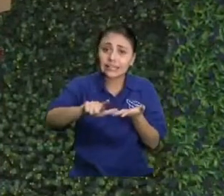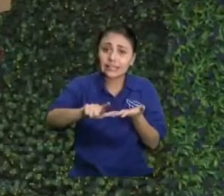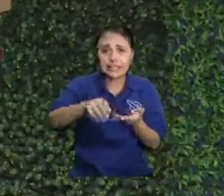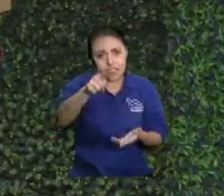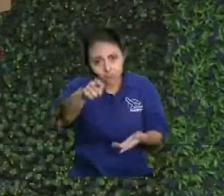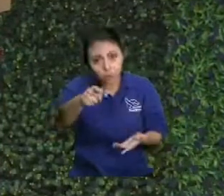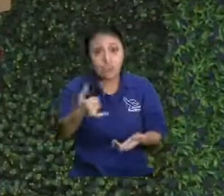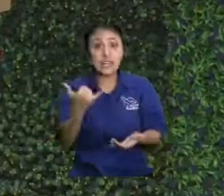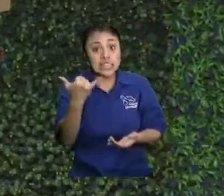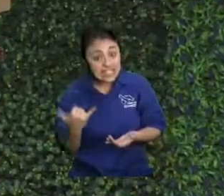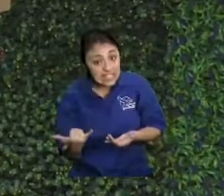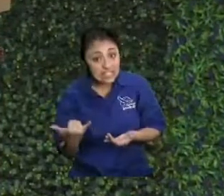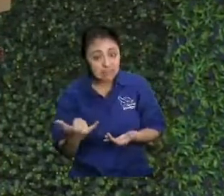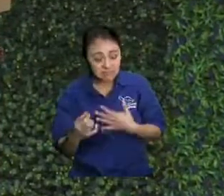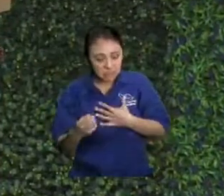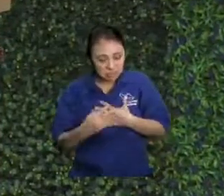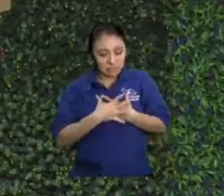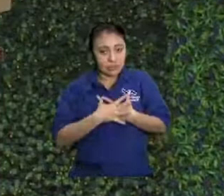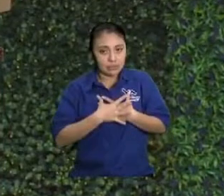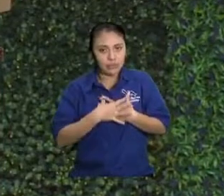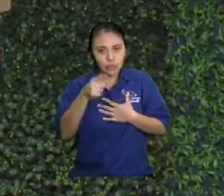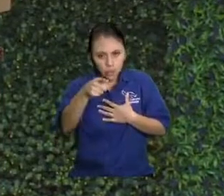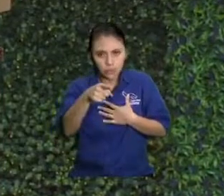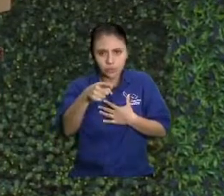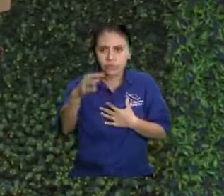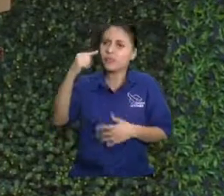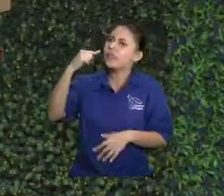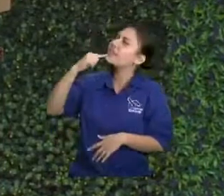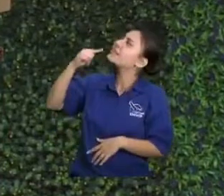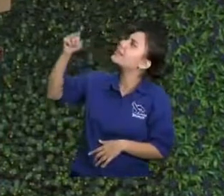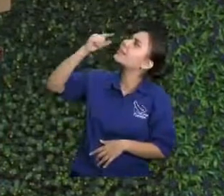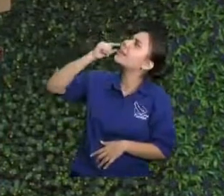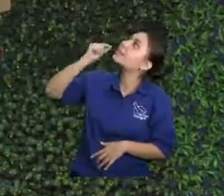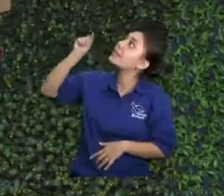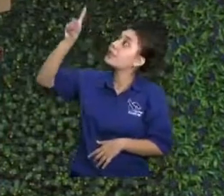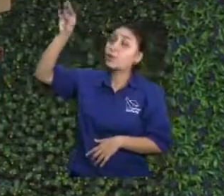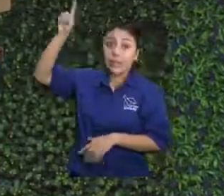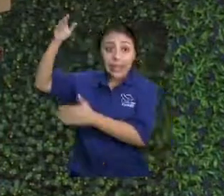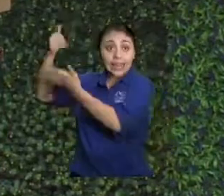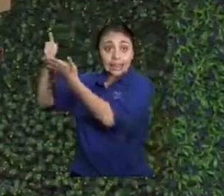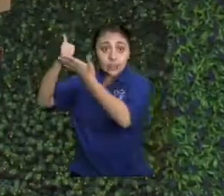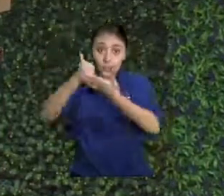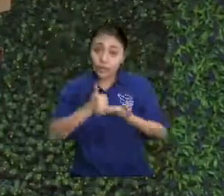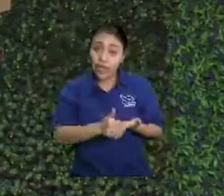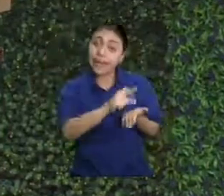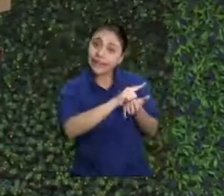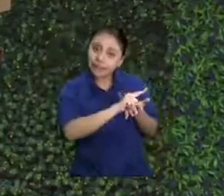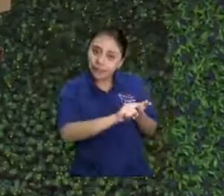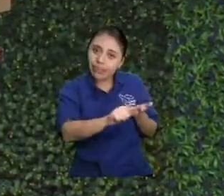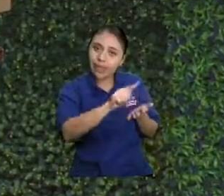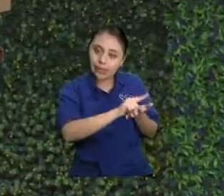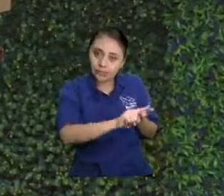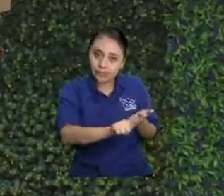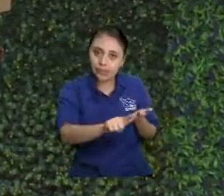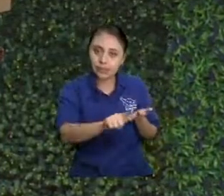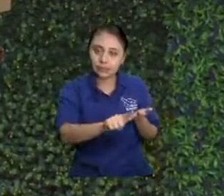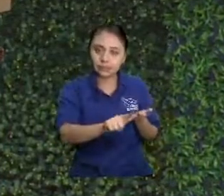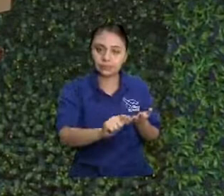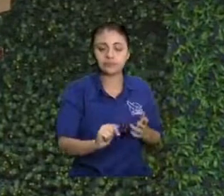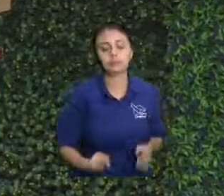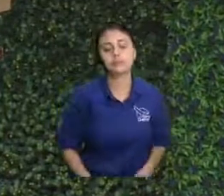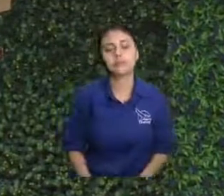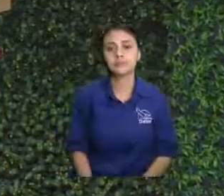Señor en una administración para que sean limpias. Porque si no, tienen que ser limpiadas en la gran tribulación. según Apocalipsis